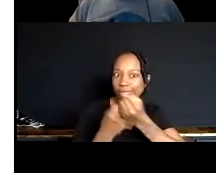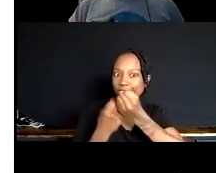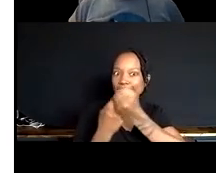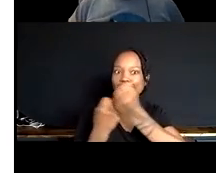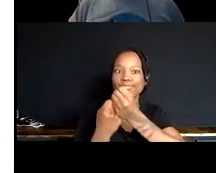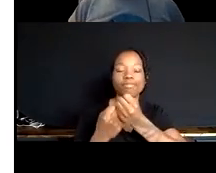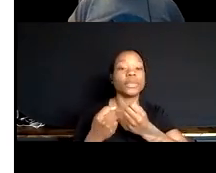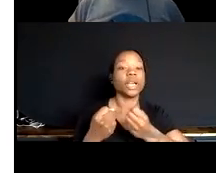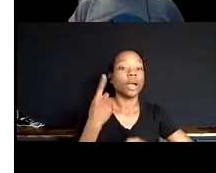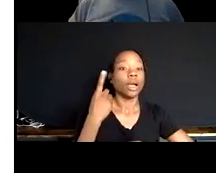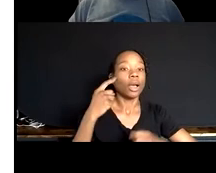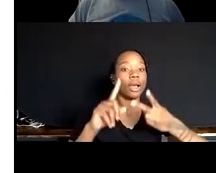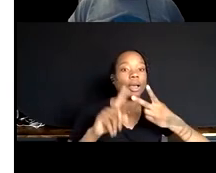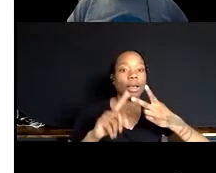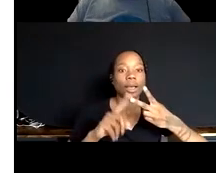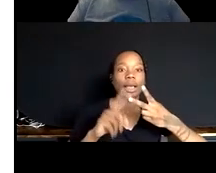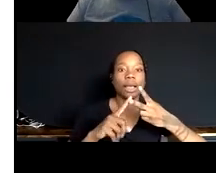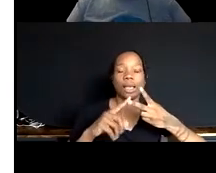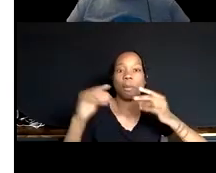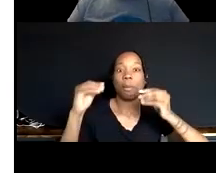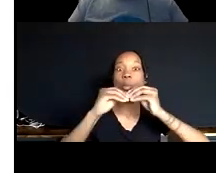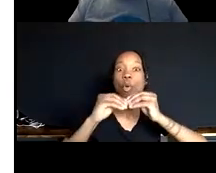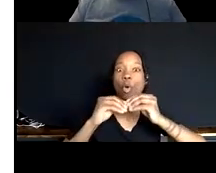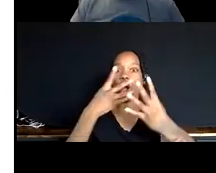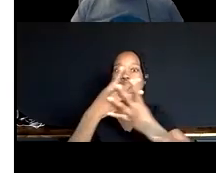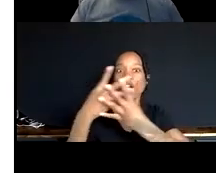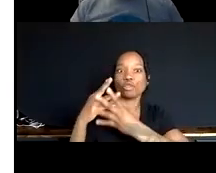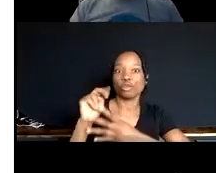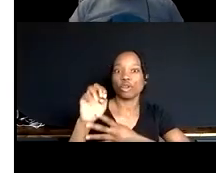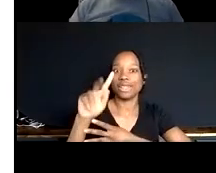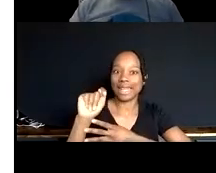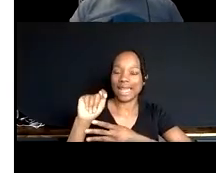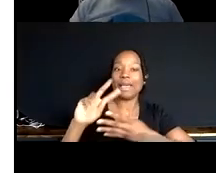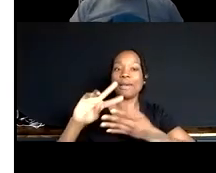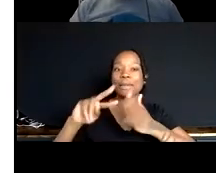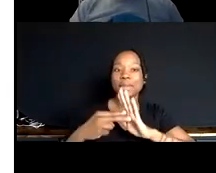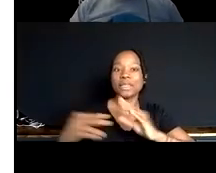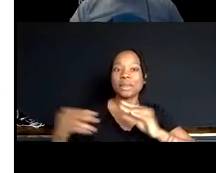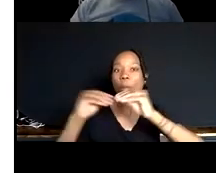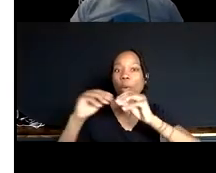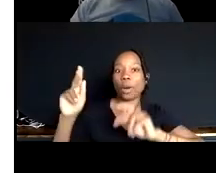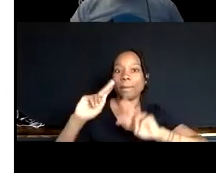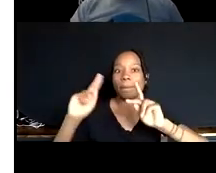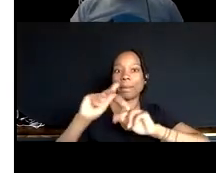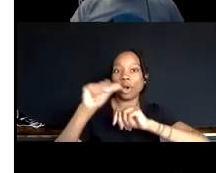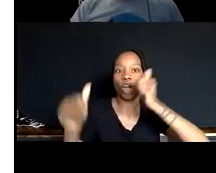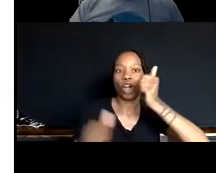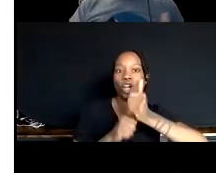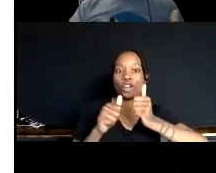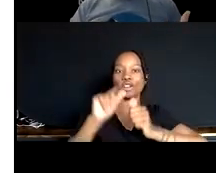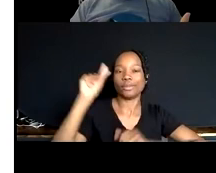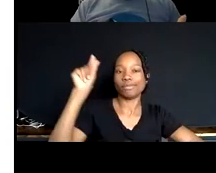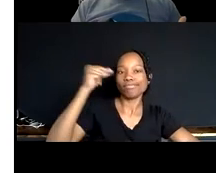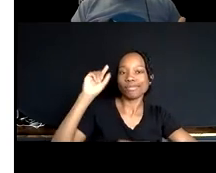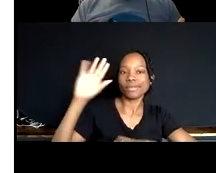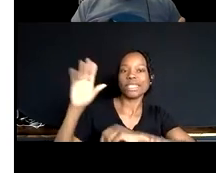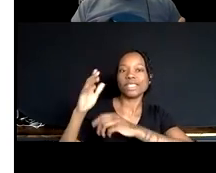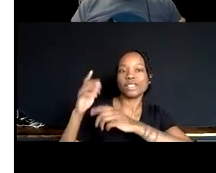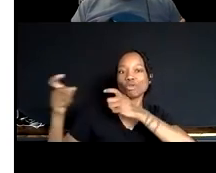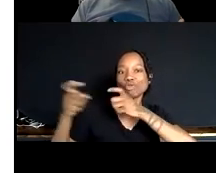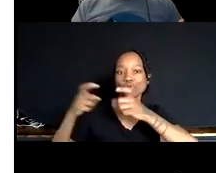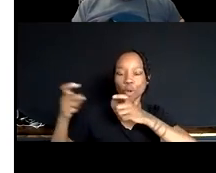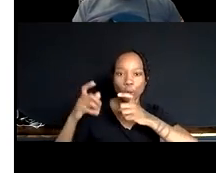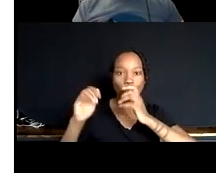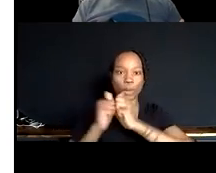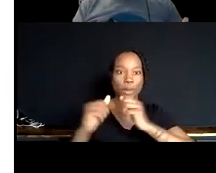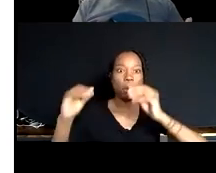Y también lo que hace es que engrandece la red carceral, incluye más a las personas en